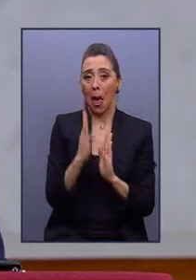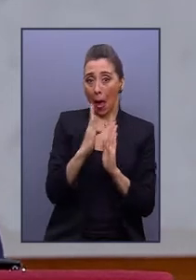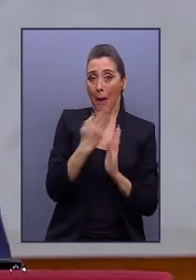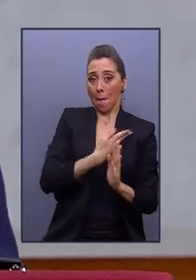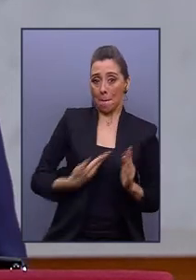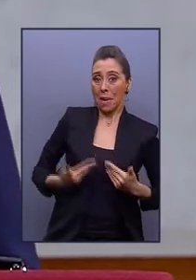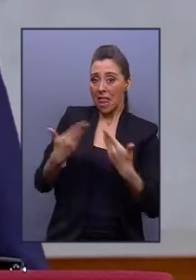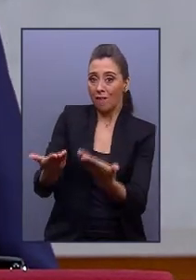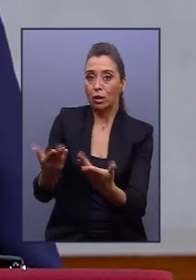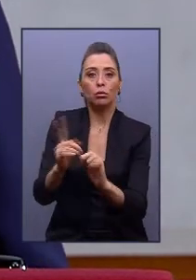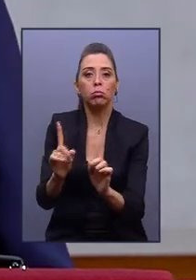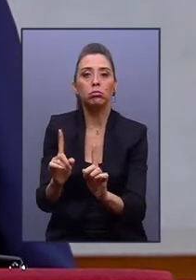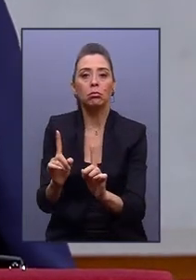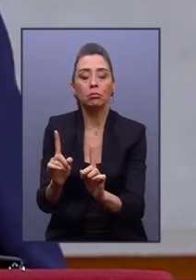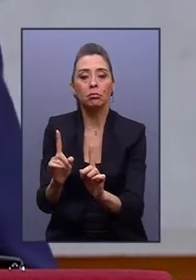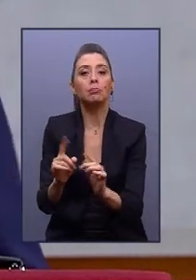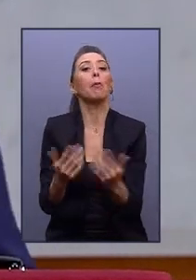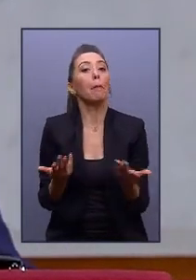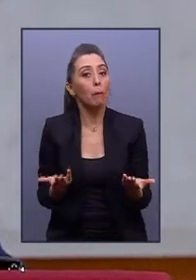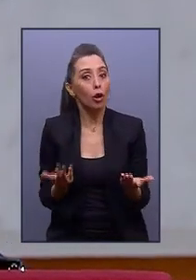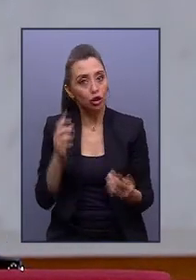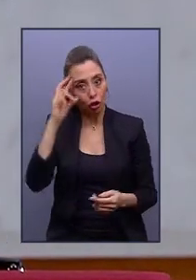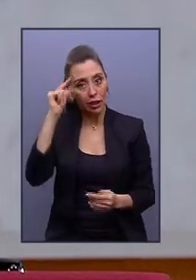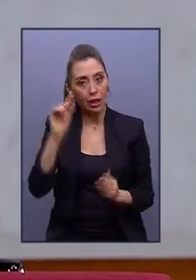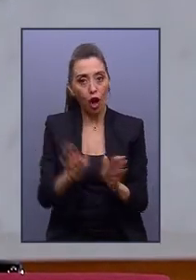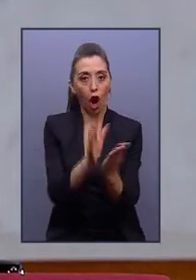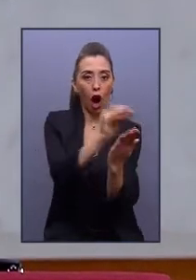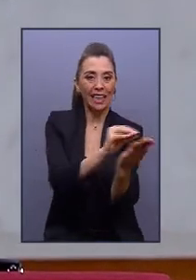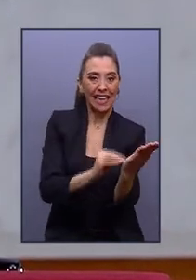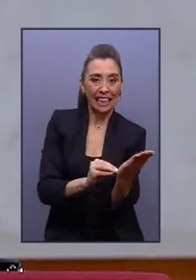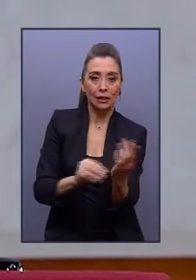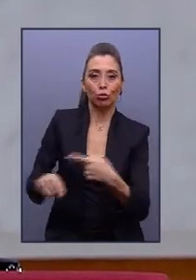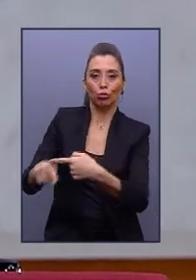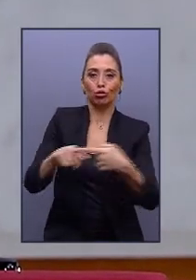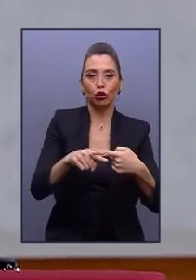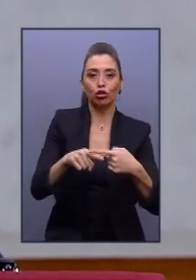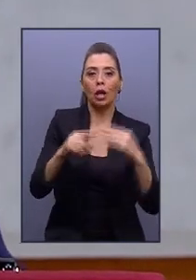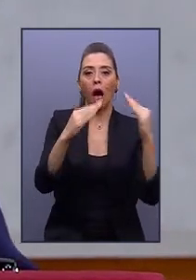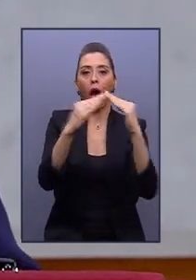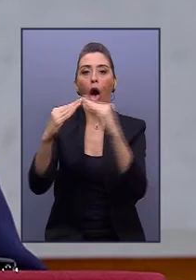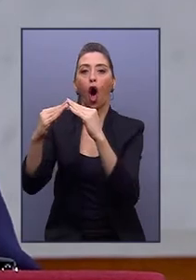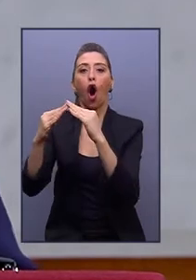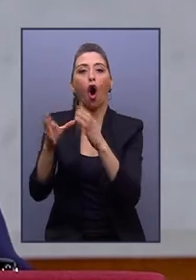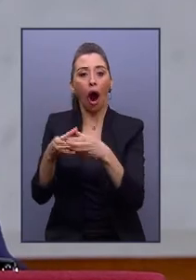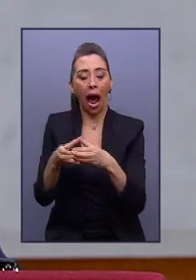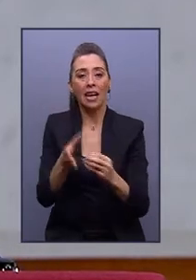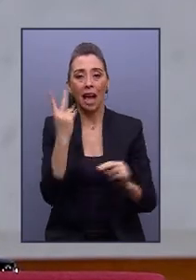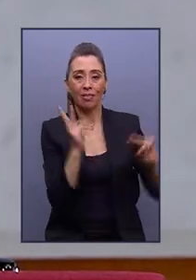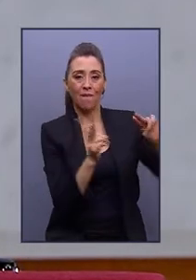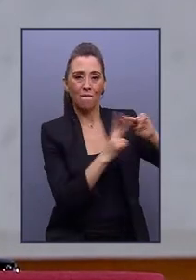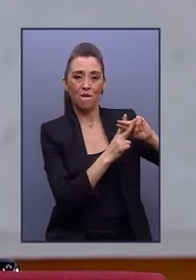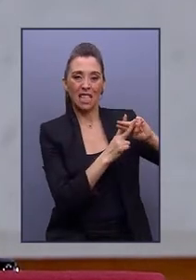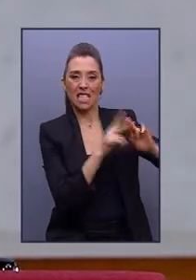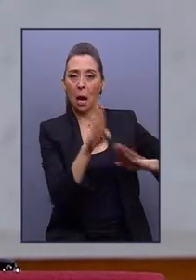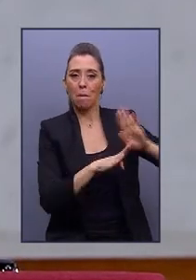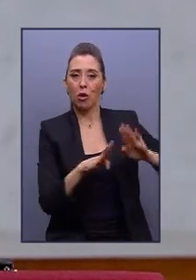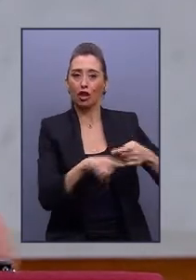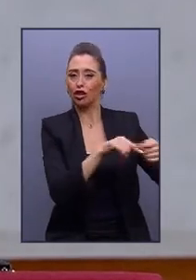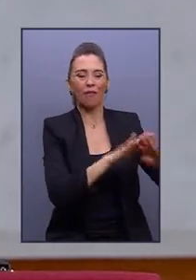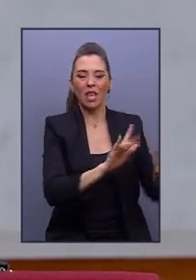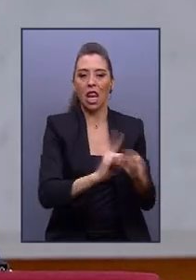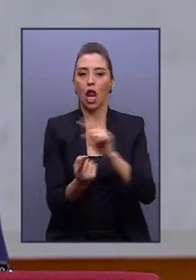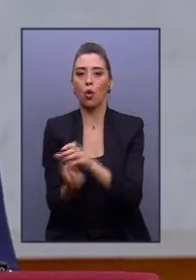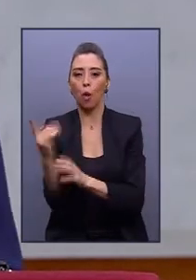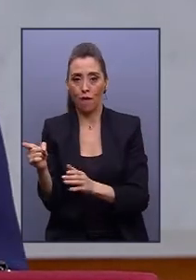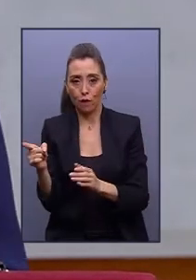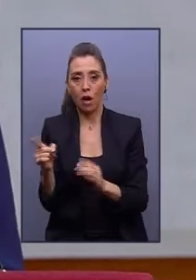a quienes correspondían. Por eso creamos el Registro Social de Hogares, que reemplaza la ficha de protección social. Aquí se cruzan los